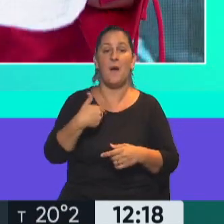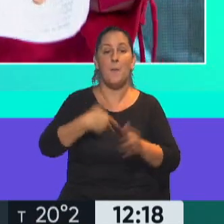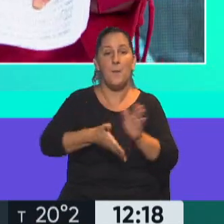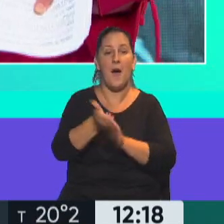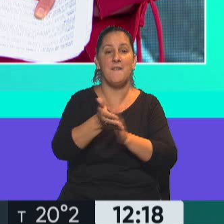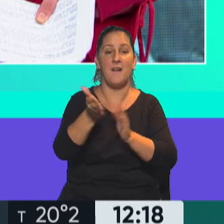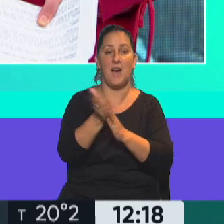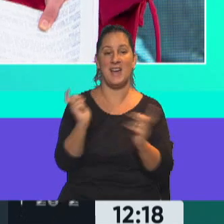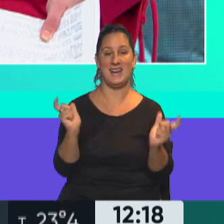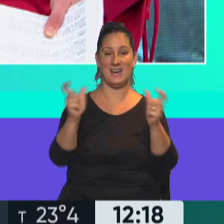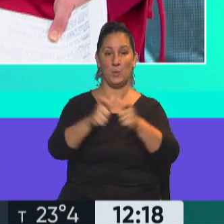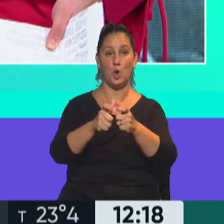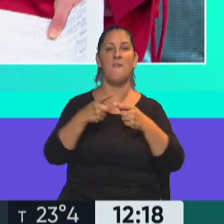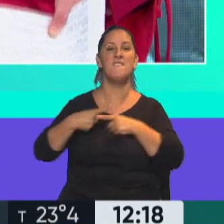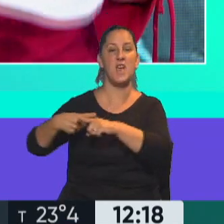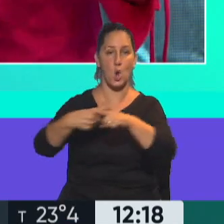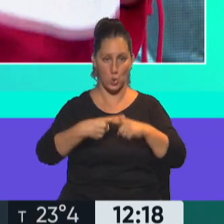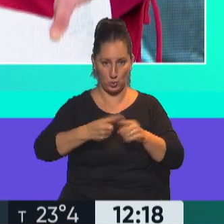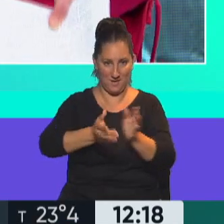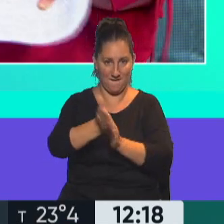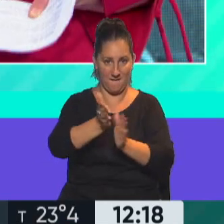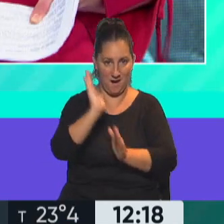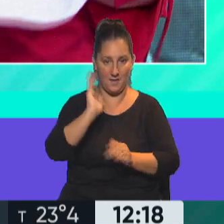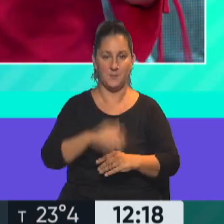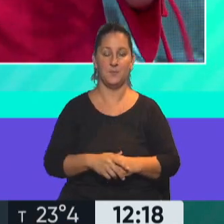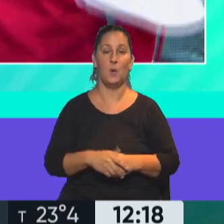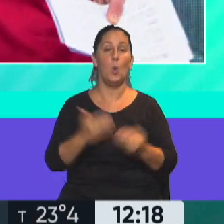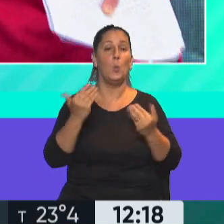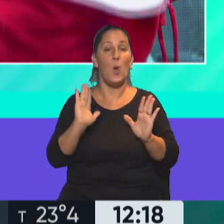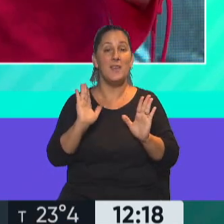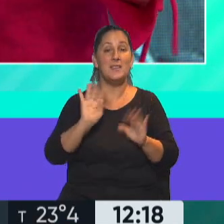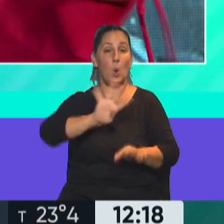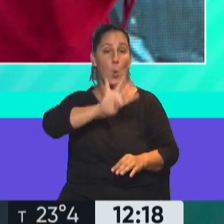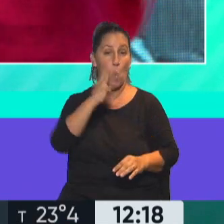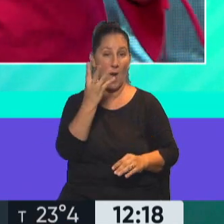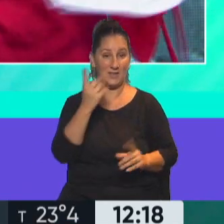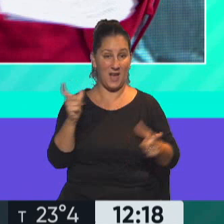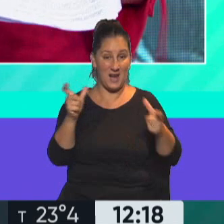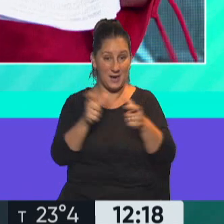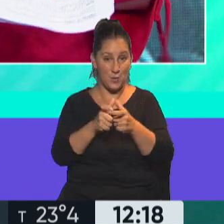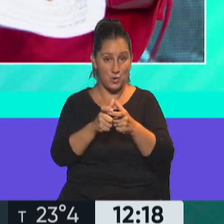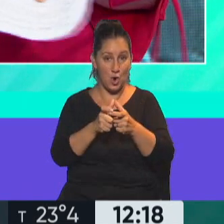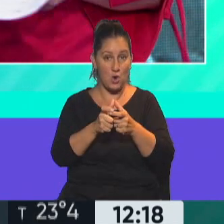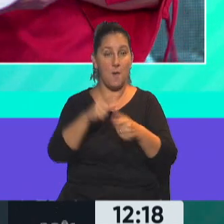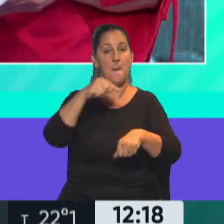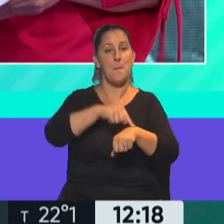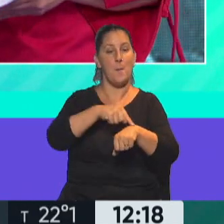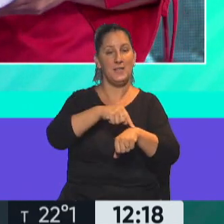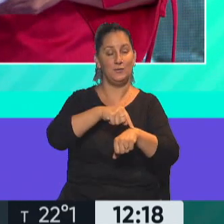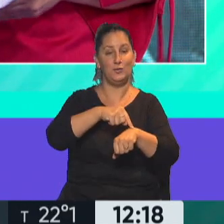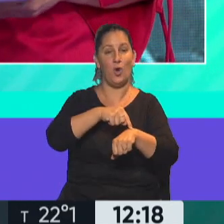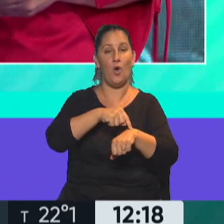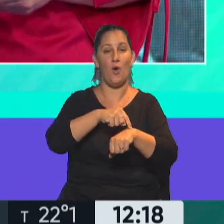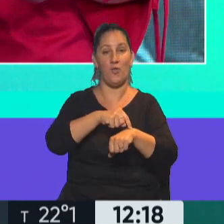nueva reunión en Bielorrusia. Es probable que ocurra una cuarta reunión dentro de las otras instancias de